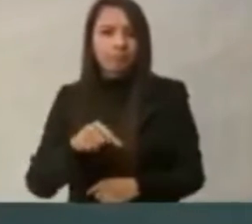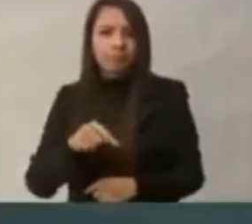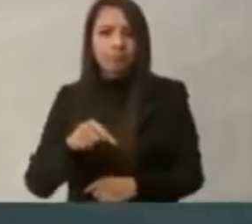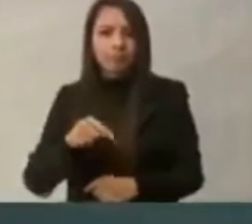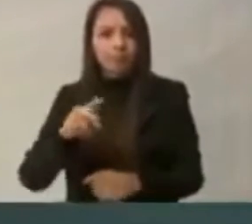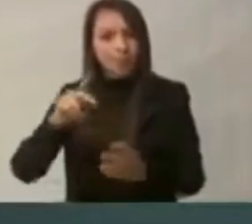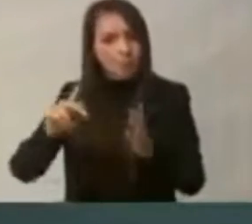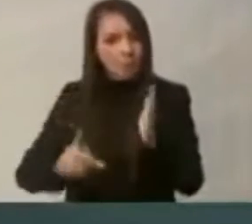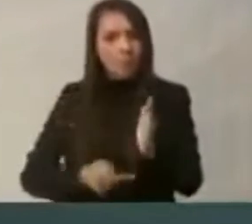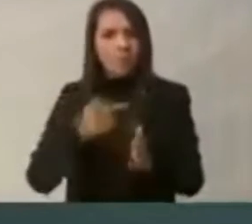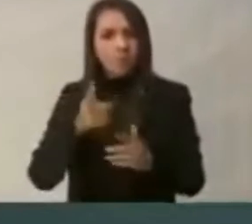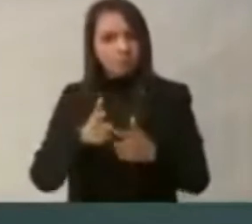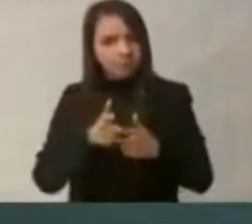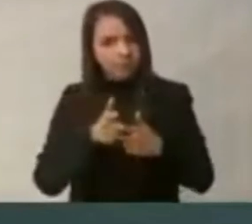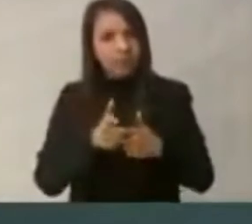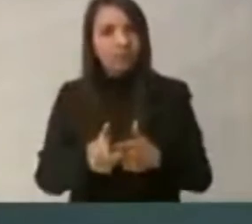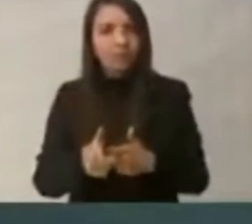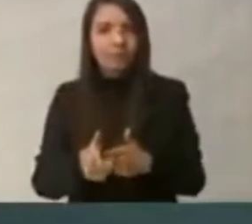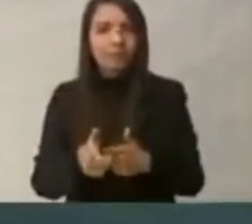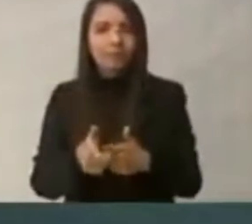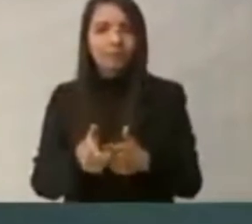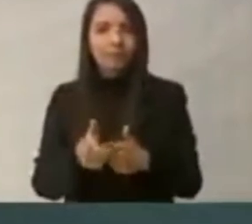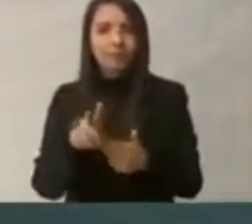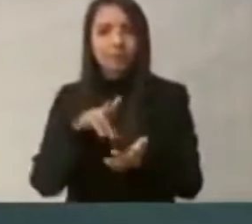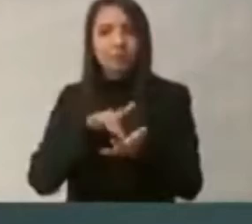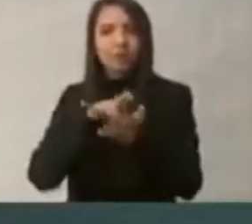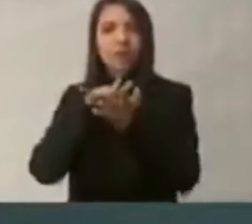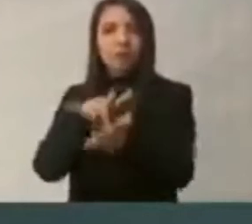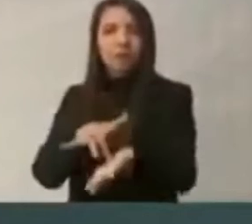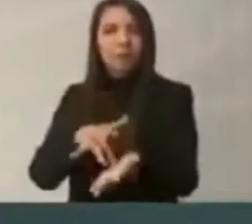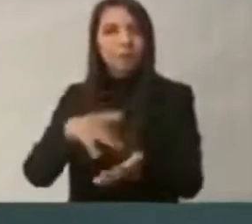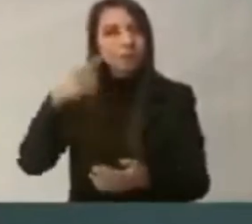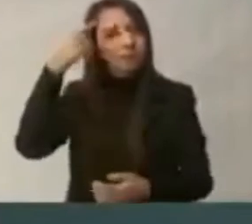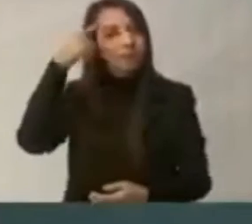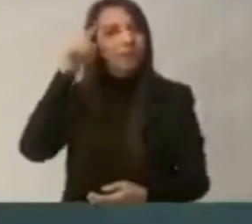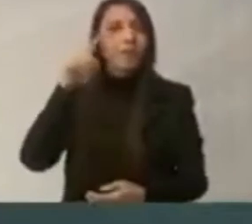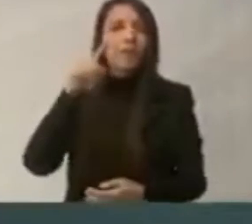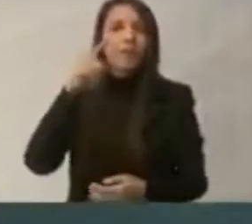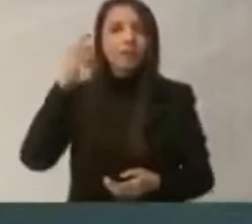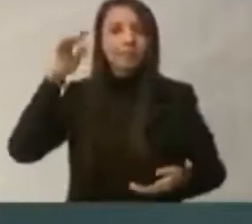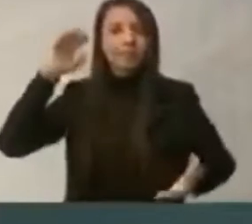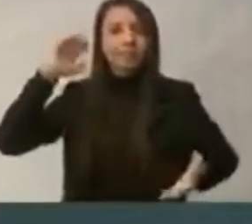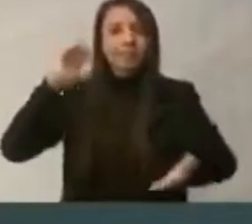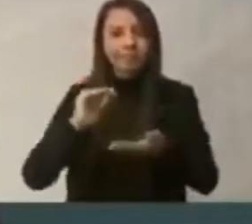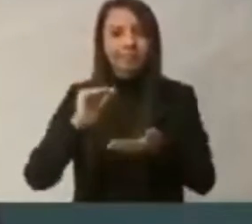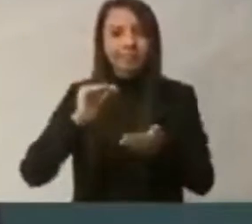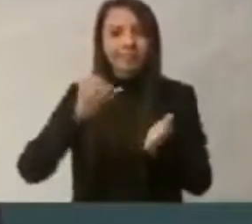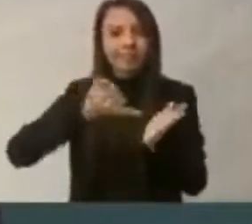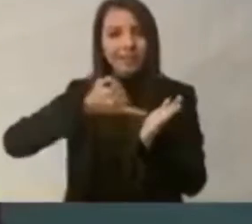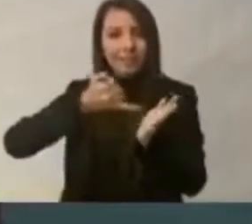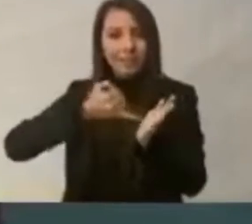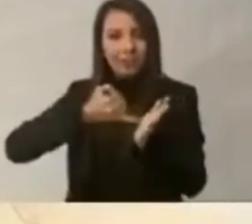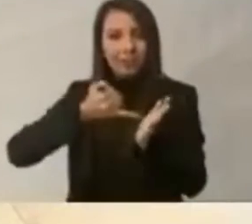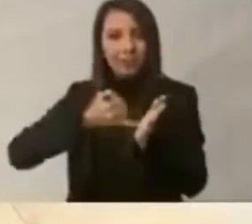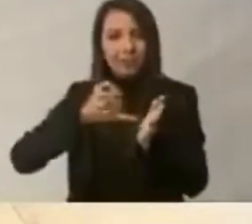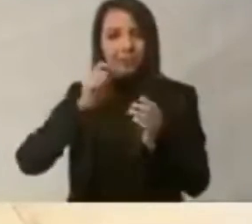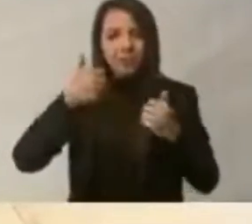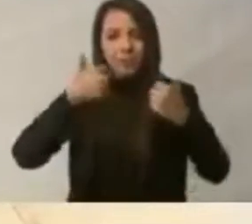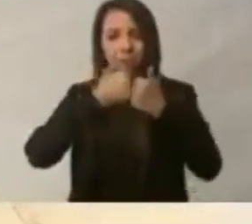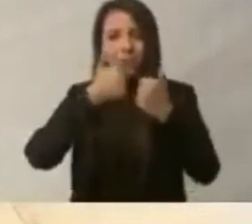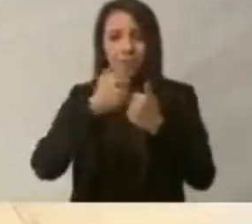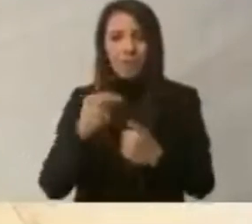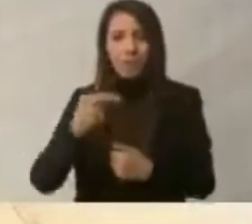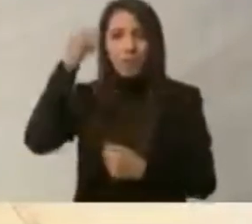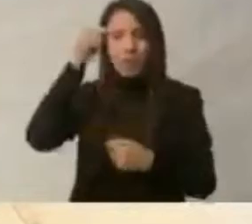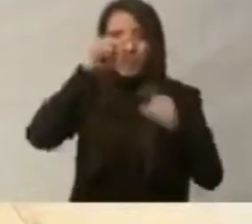el apoyo con el programa de estímulos fiscales para la frontera norte.